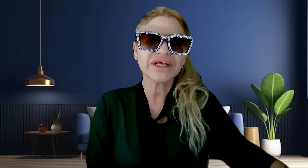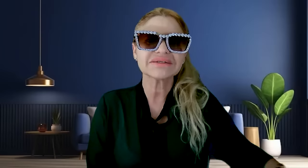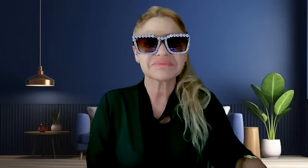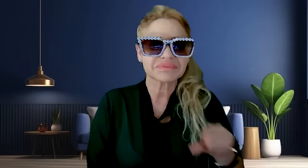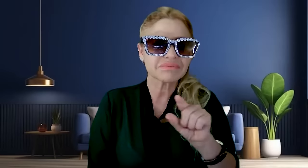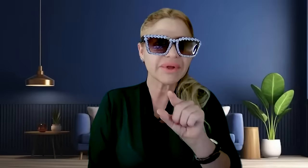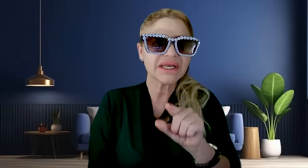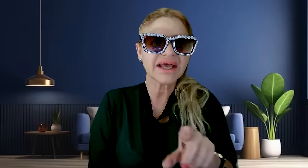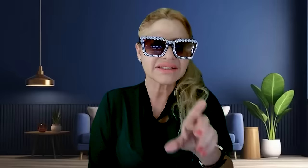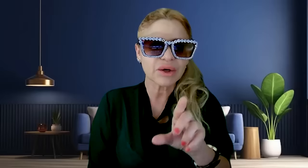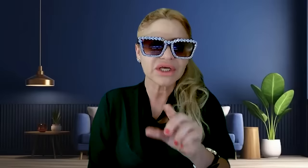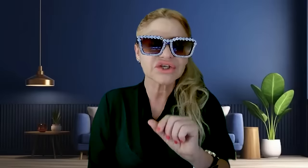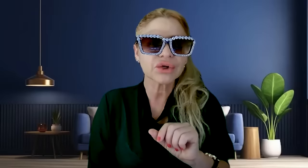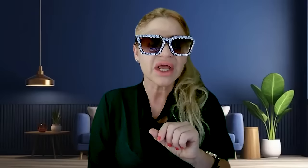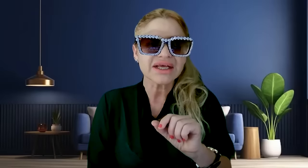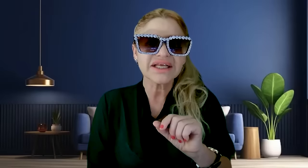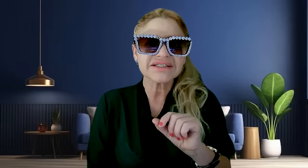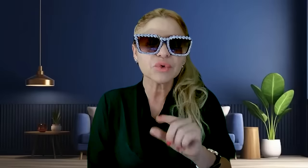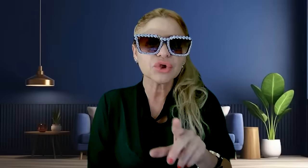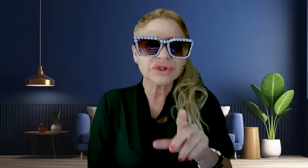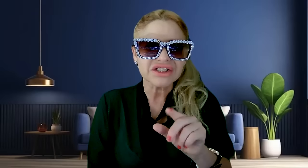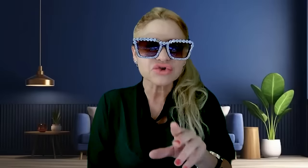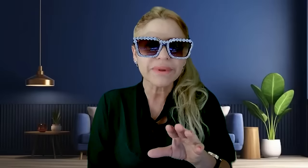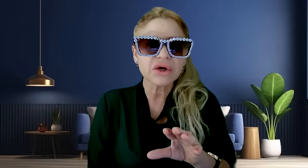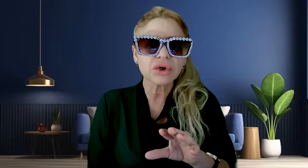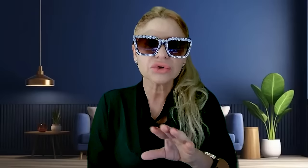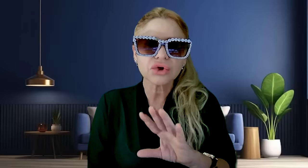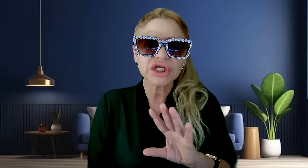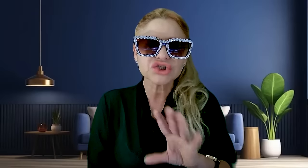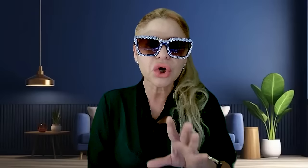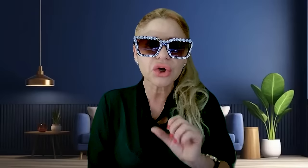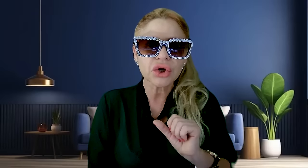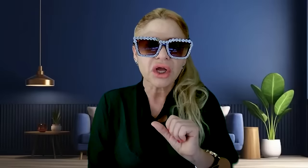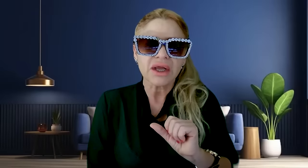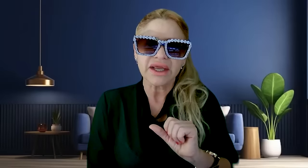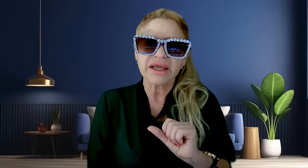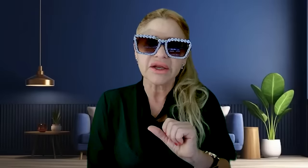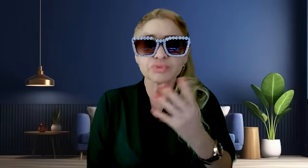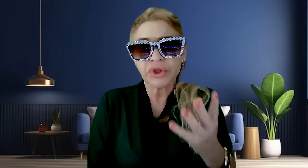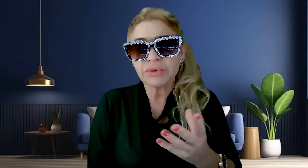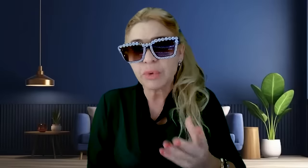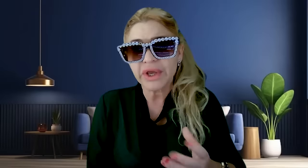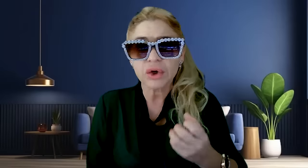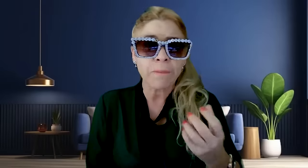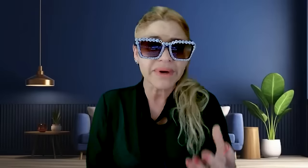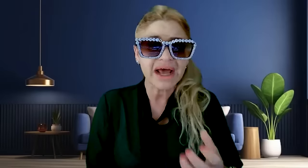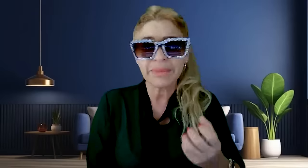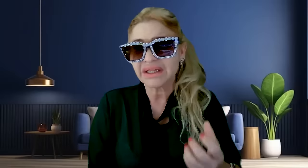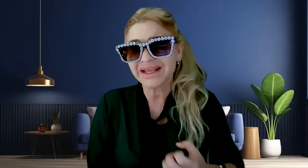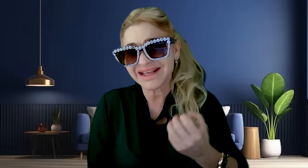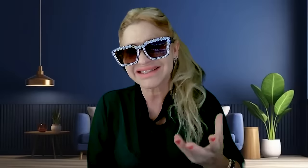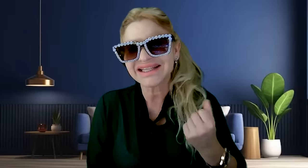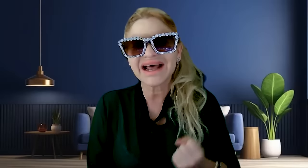mis amores, va a venir la instauración de este mundo distópico donde solo nos podremos mover,